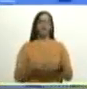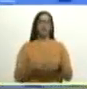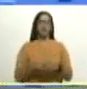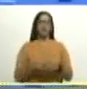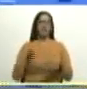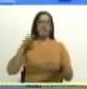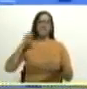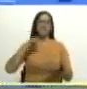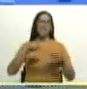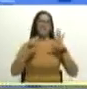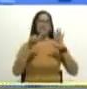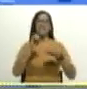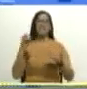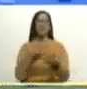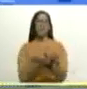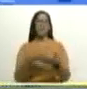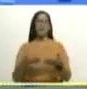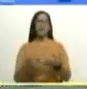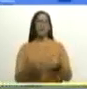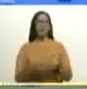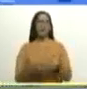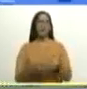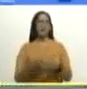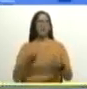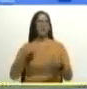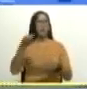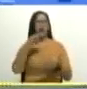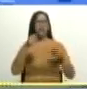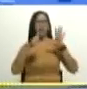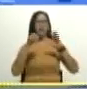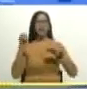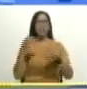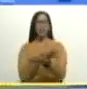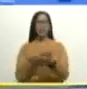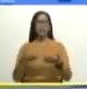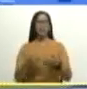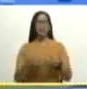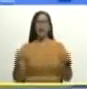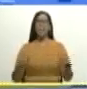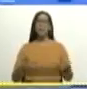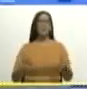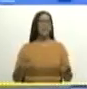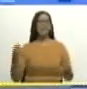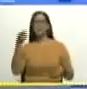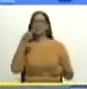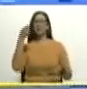Necesito 600 millones. Y empezaba yo a parir los 600 millones. A parir.